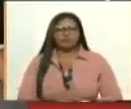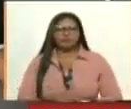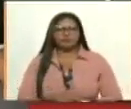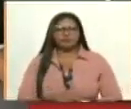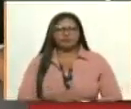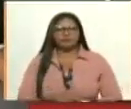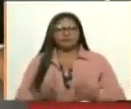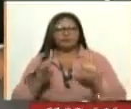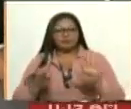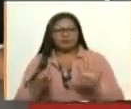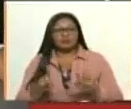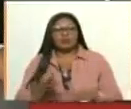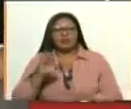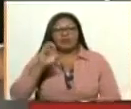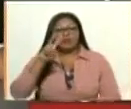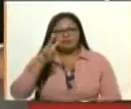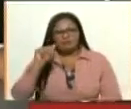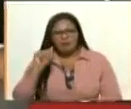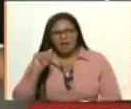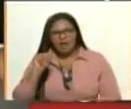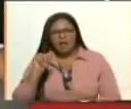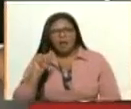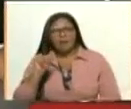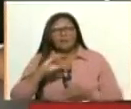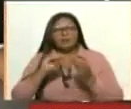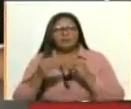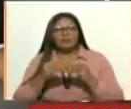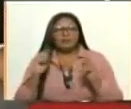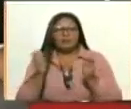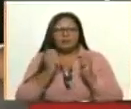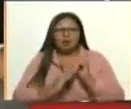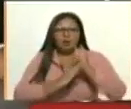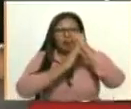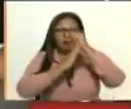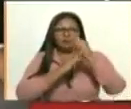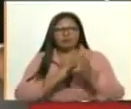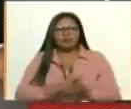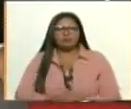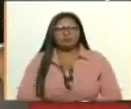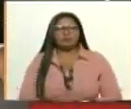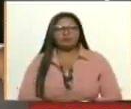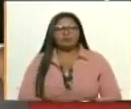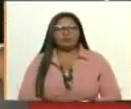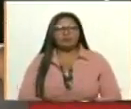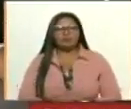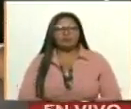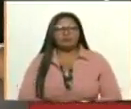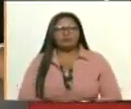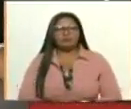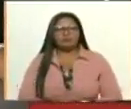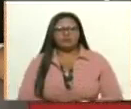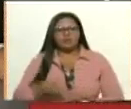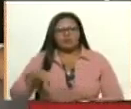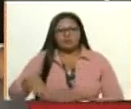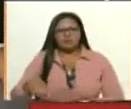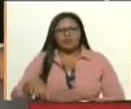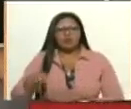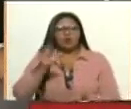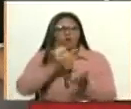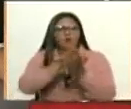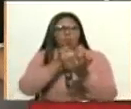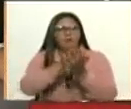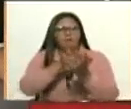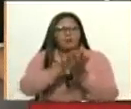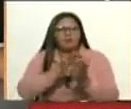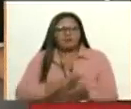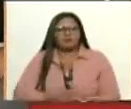Eva Cristina Franco, Pesebre de Vanguardia, Tubores, Estado Nueva Esparta.